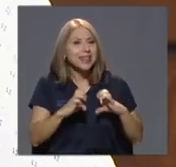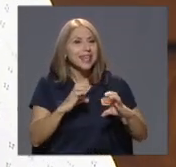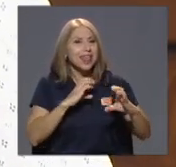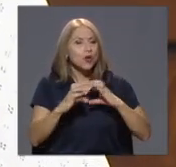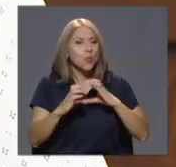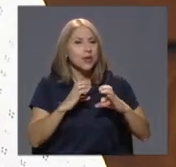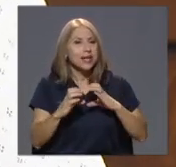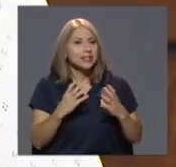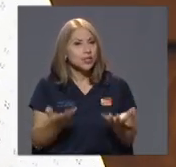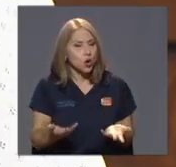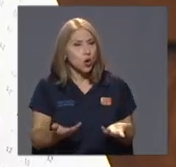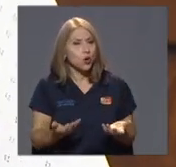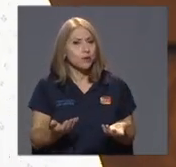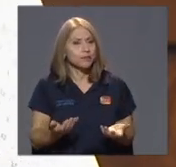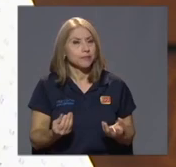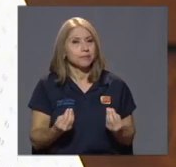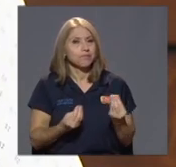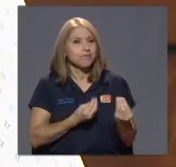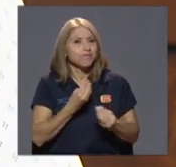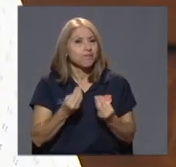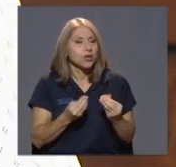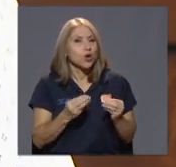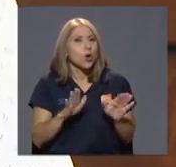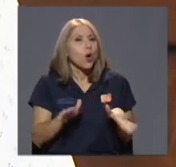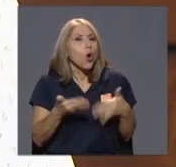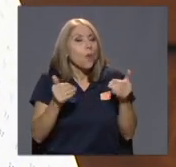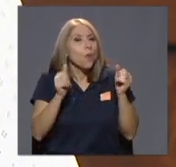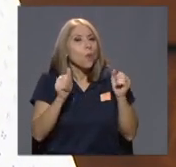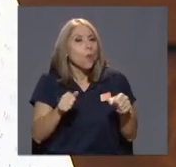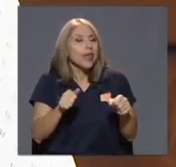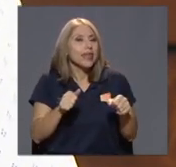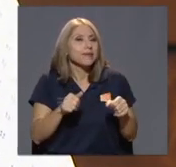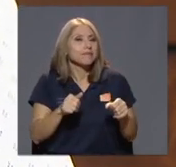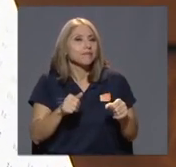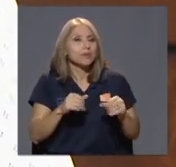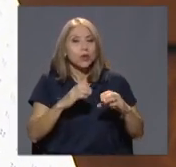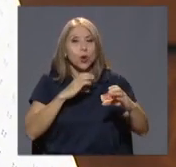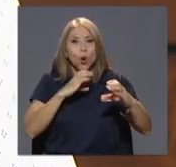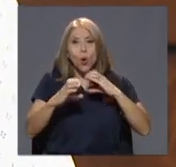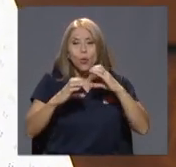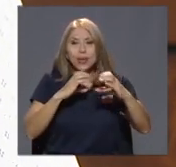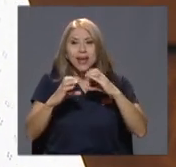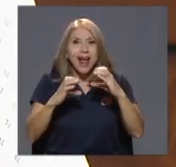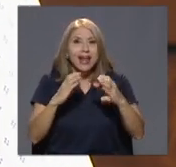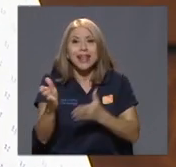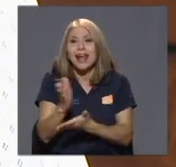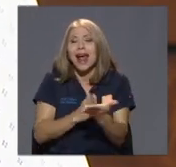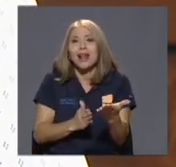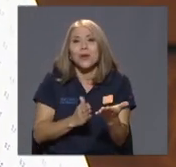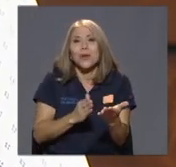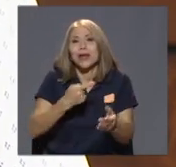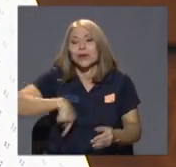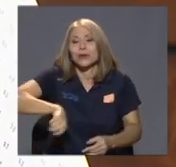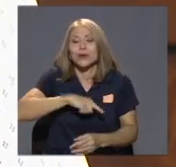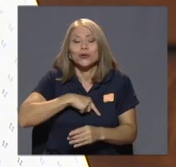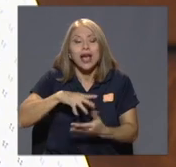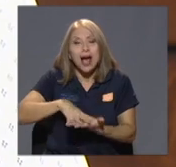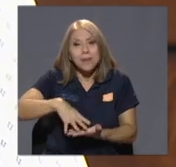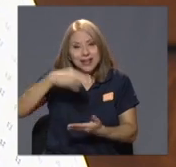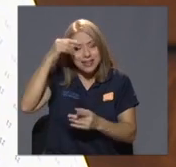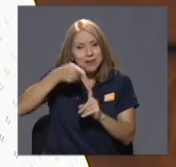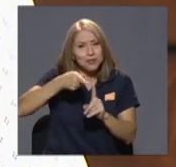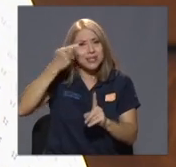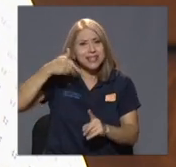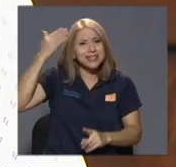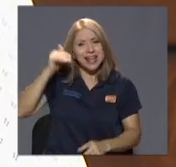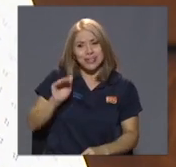mesa que hace comunicar en algo que aprendimos desde la escuela, que es el emisor y el receptor, sin necesariamente pensar en